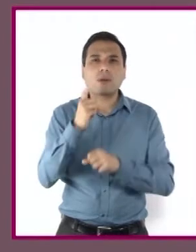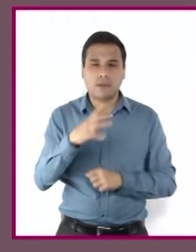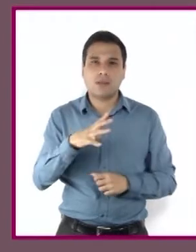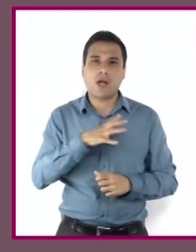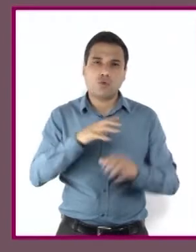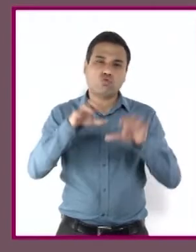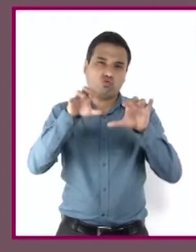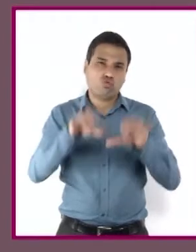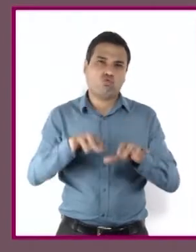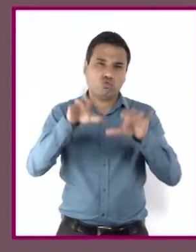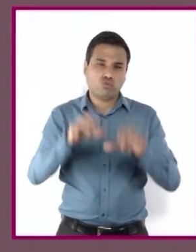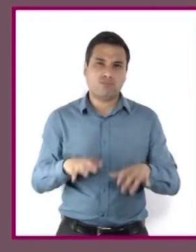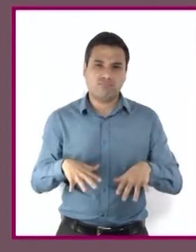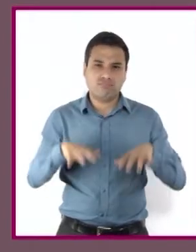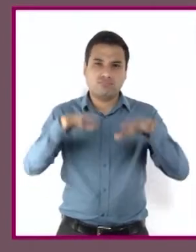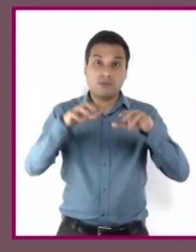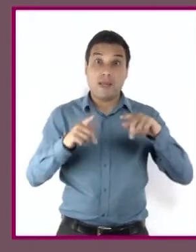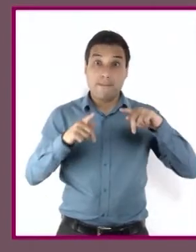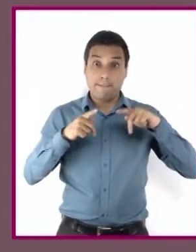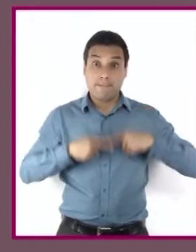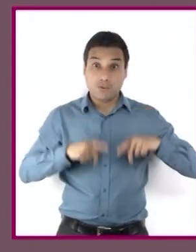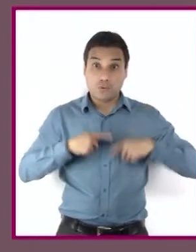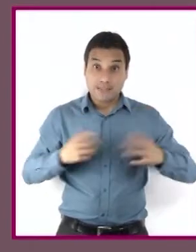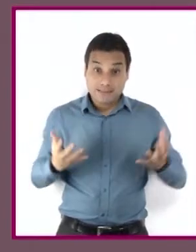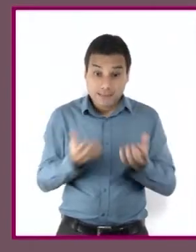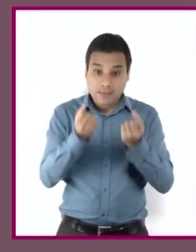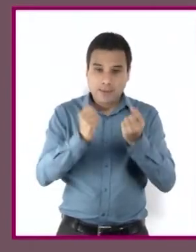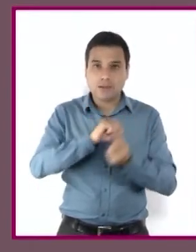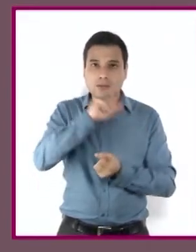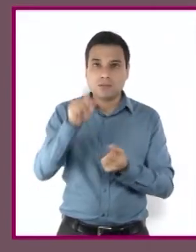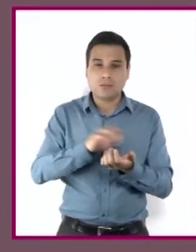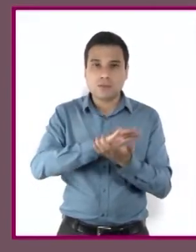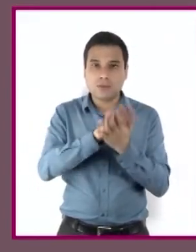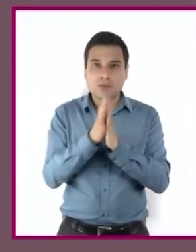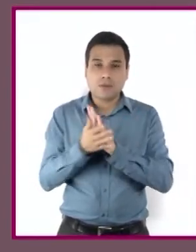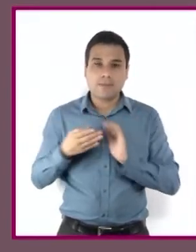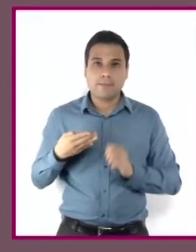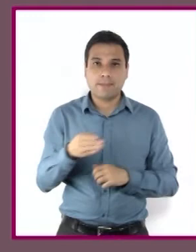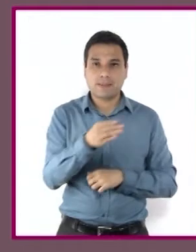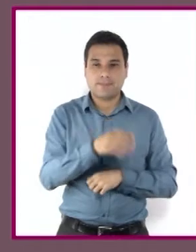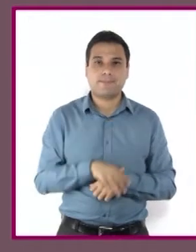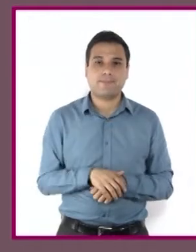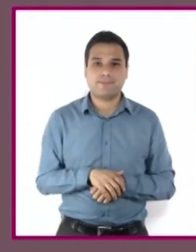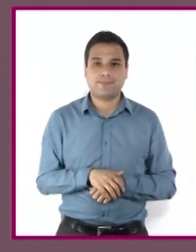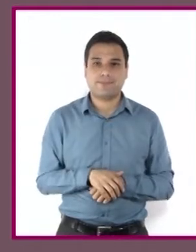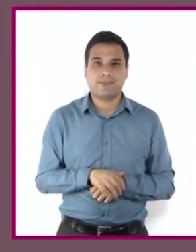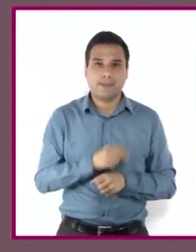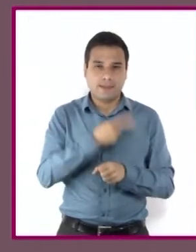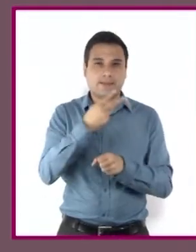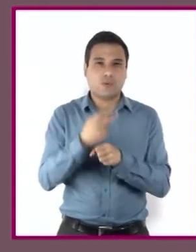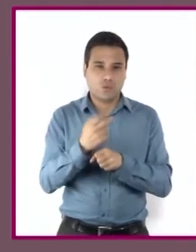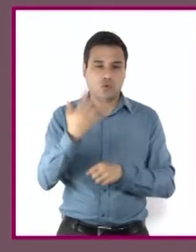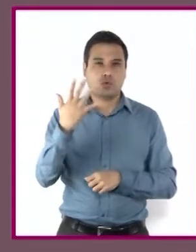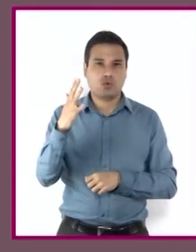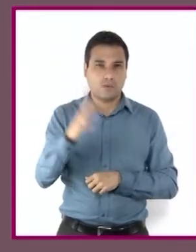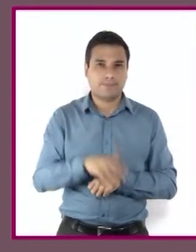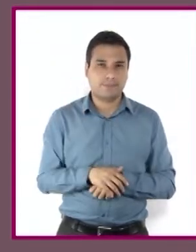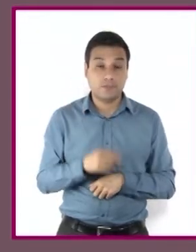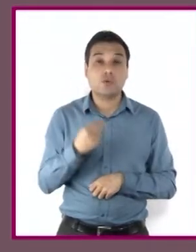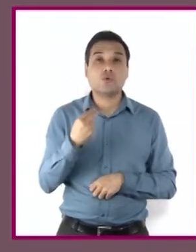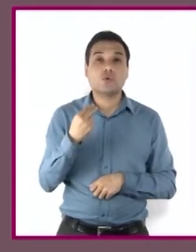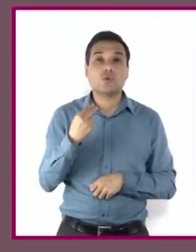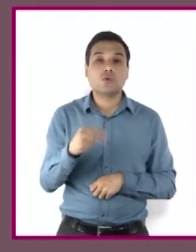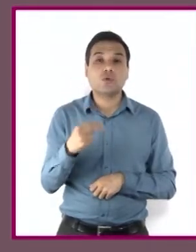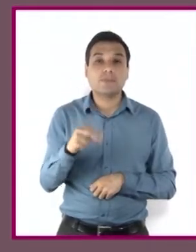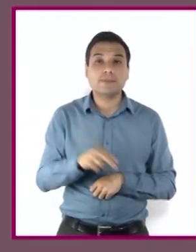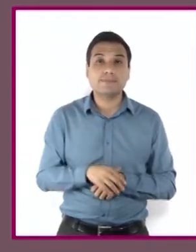los sobrevivientes se convirtieron en peces. El siguiente sol, o época, se llamó